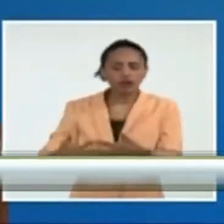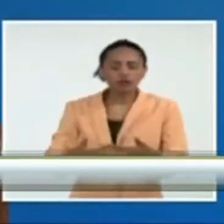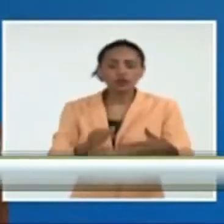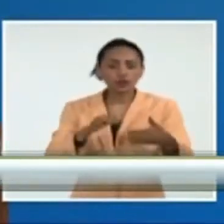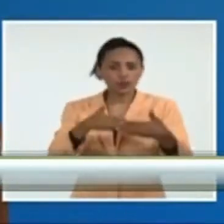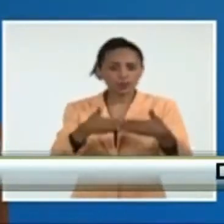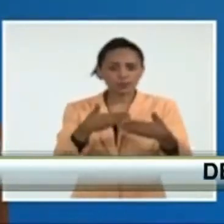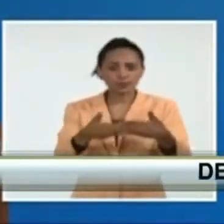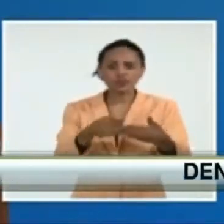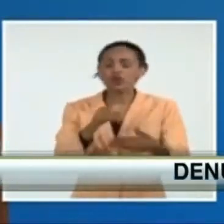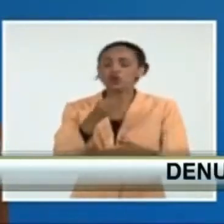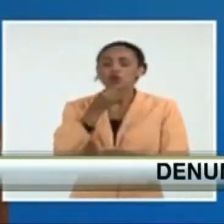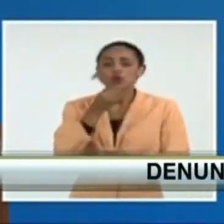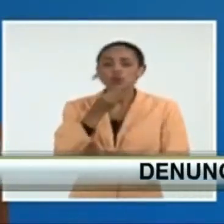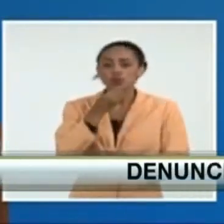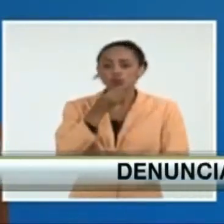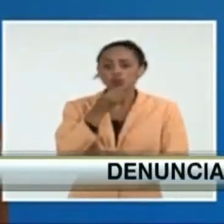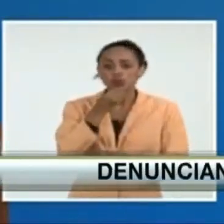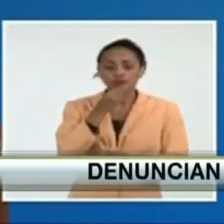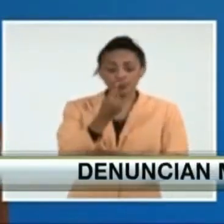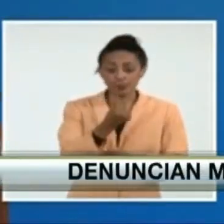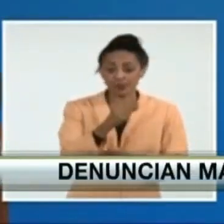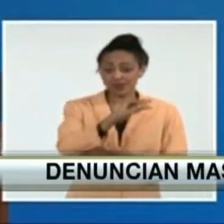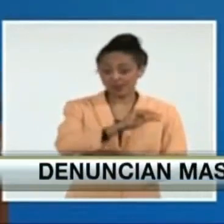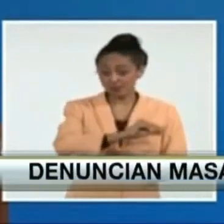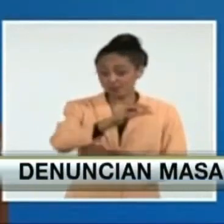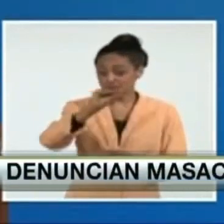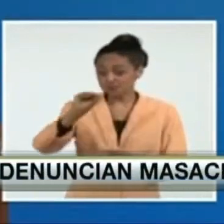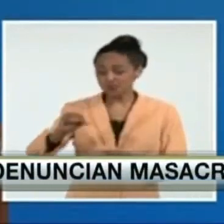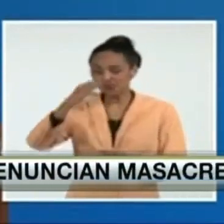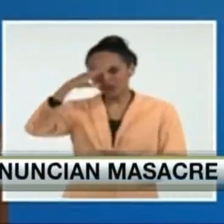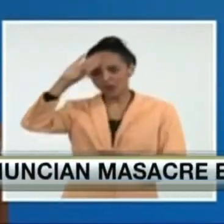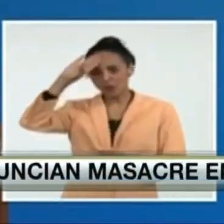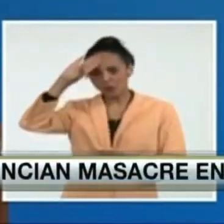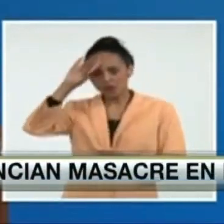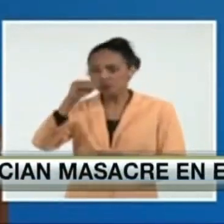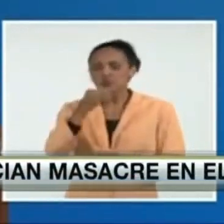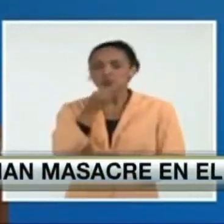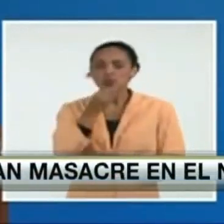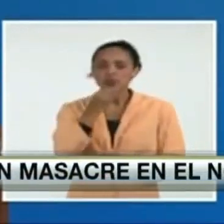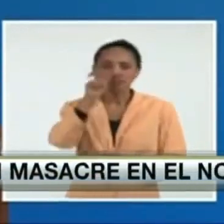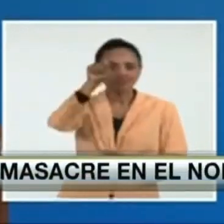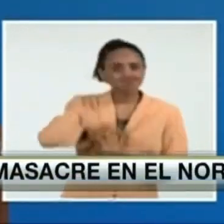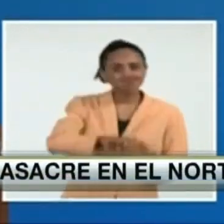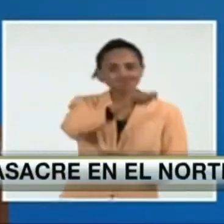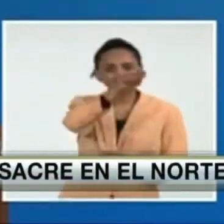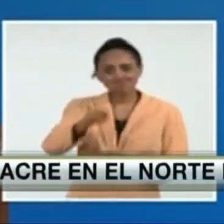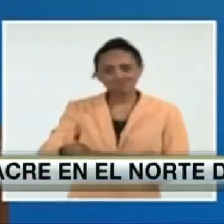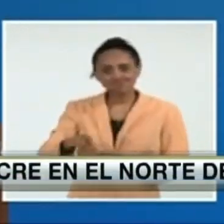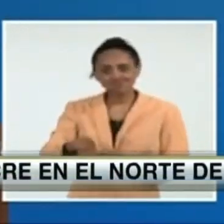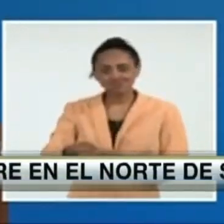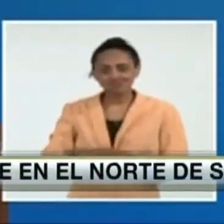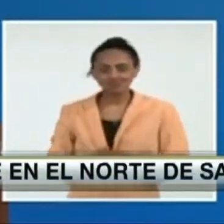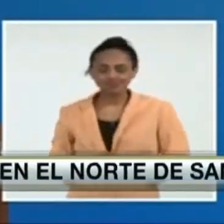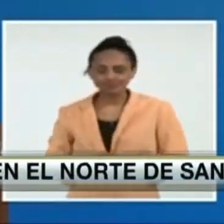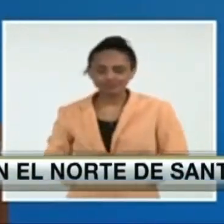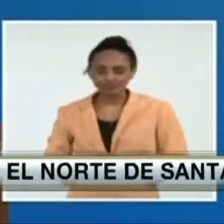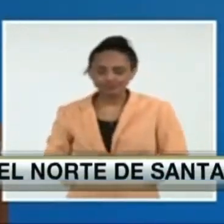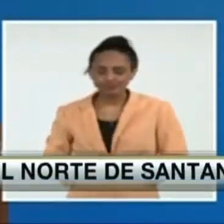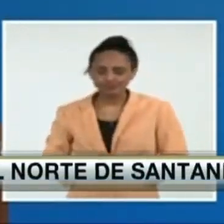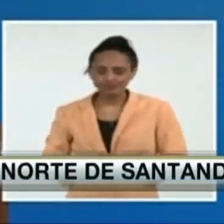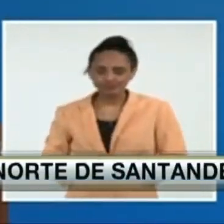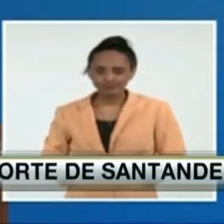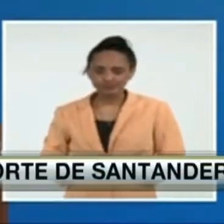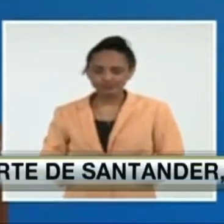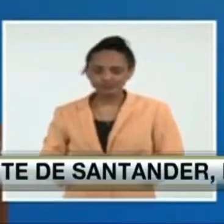remesas desde y hacia Cuba que incluyan entidades que caprichosa y arbitrariamente